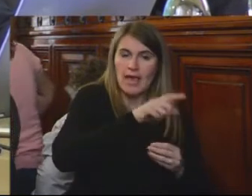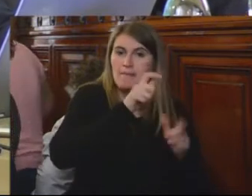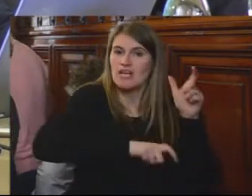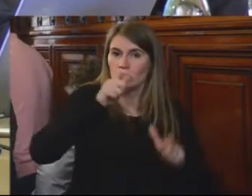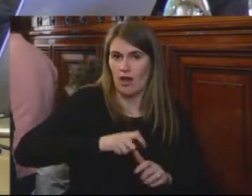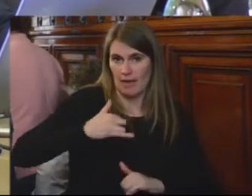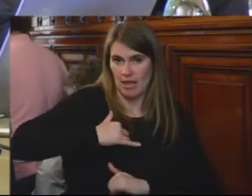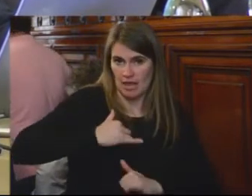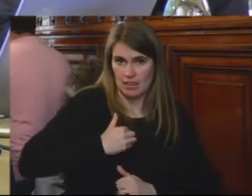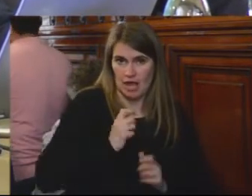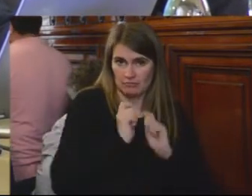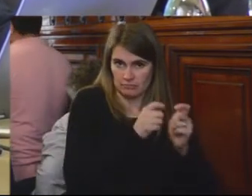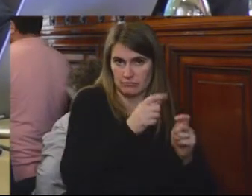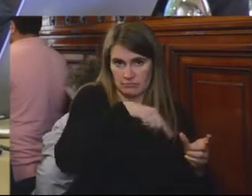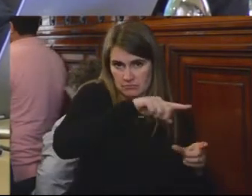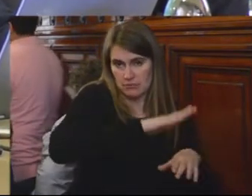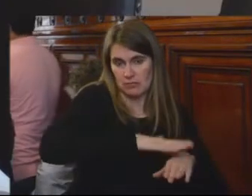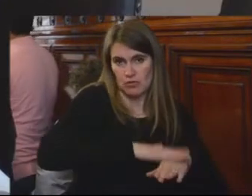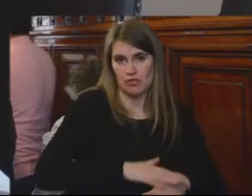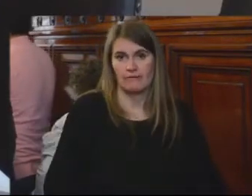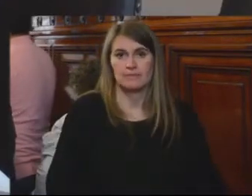encuentran en condiciones de ascenso